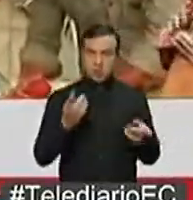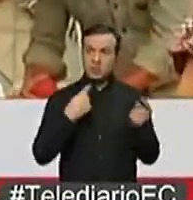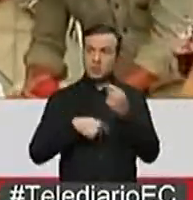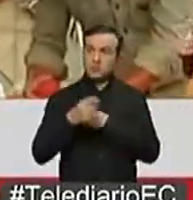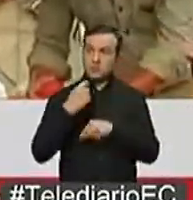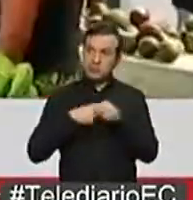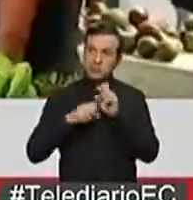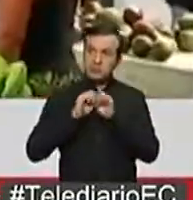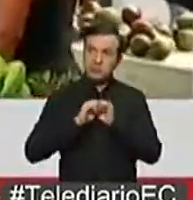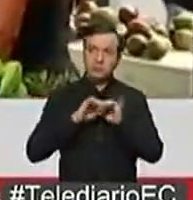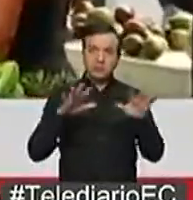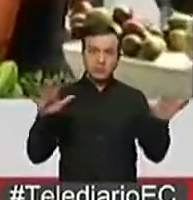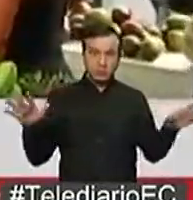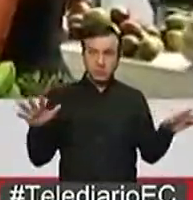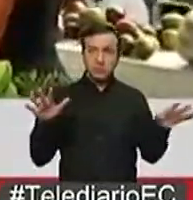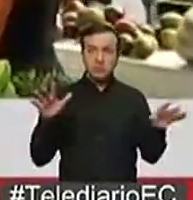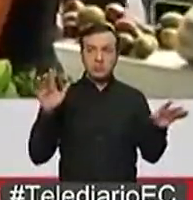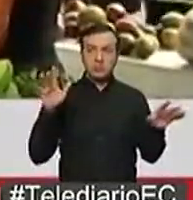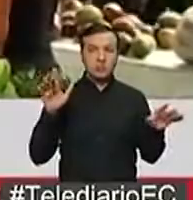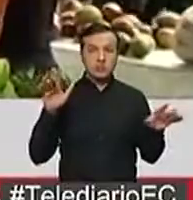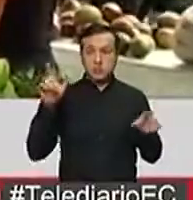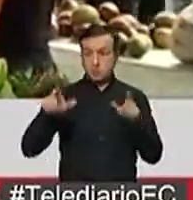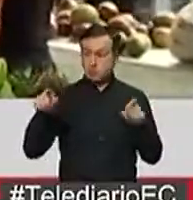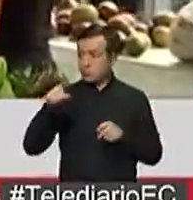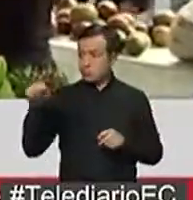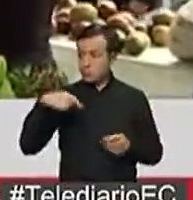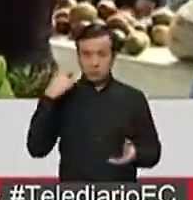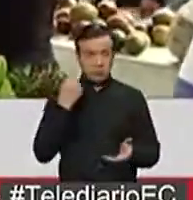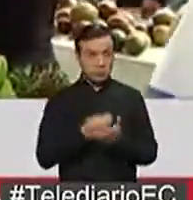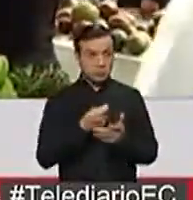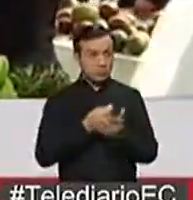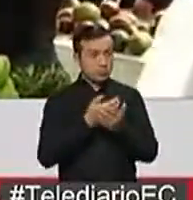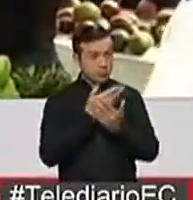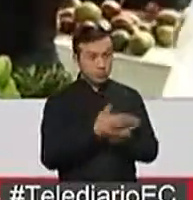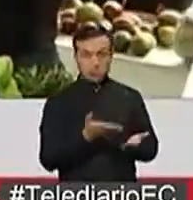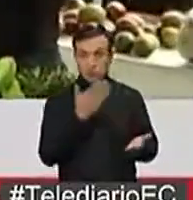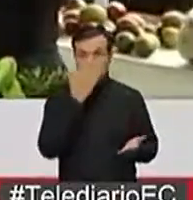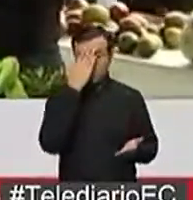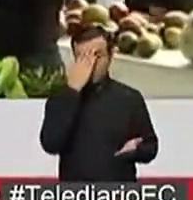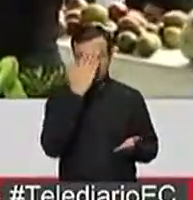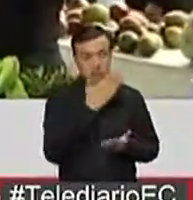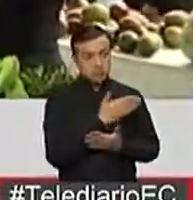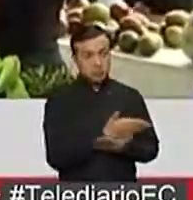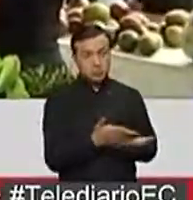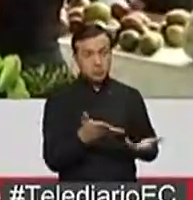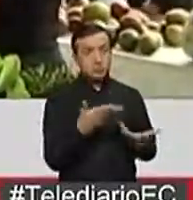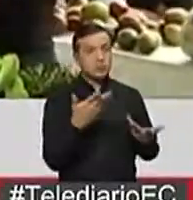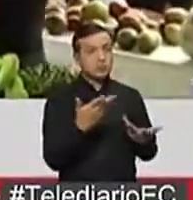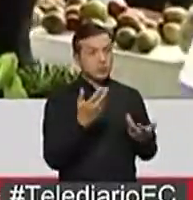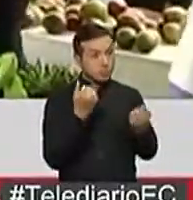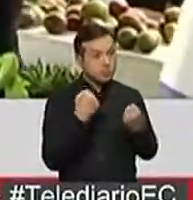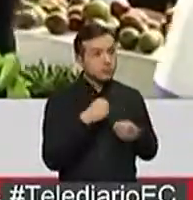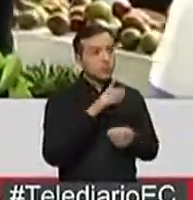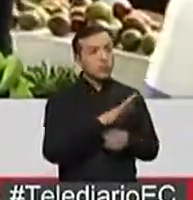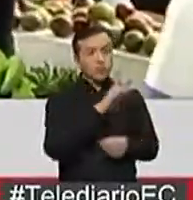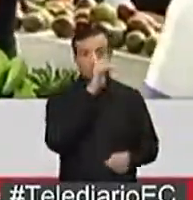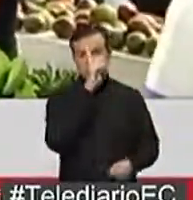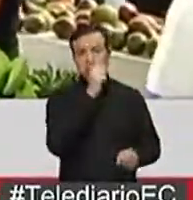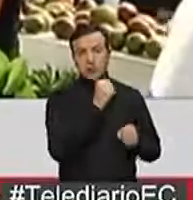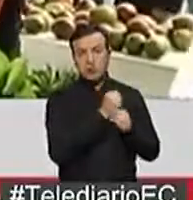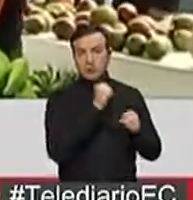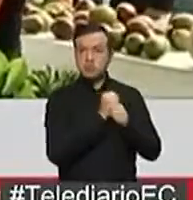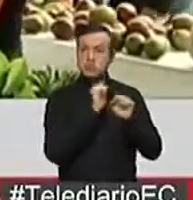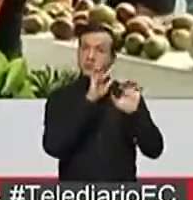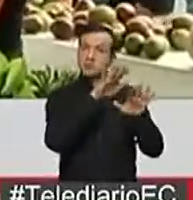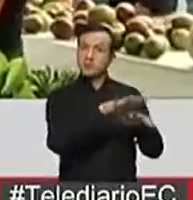a los consumidores. Aquí, que el consumidor sepa y conozca cómo es el esfuerzo, cómo es el trabajo de los productores,